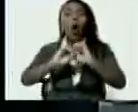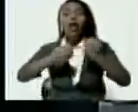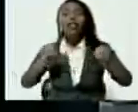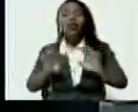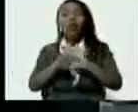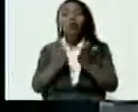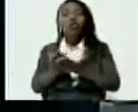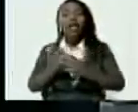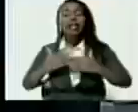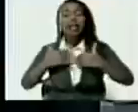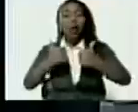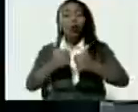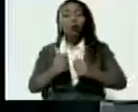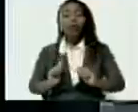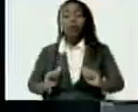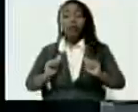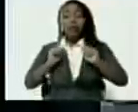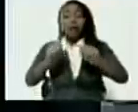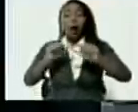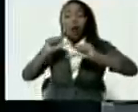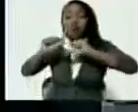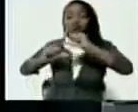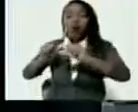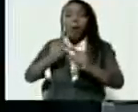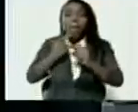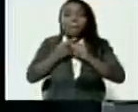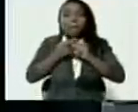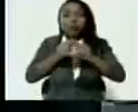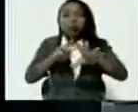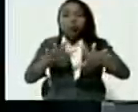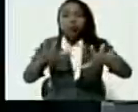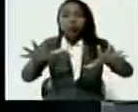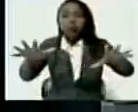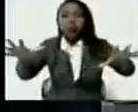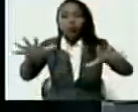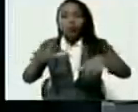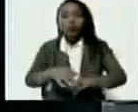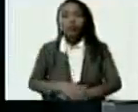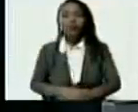comenzó su proceso de expansión.